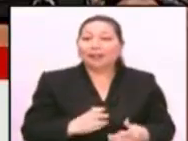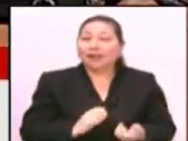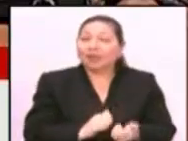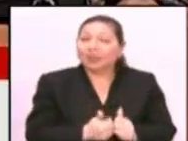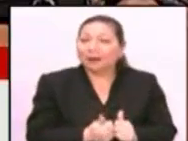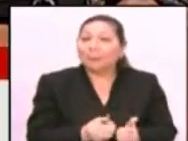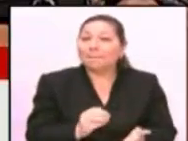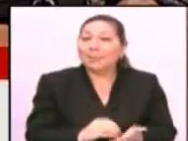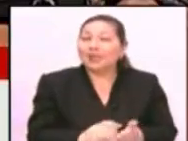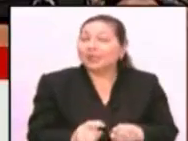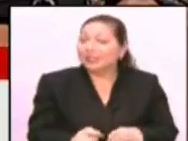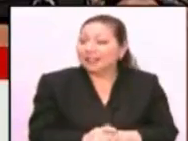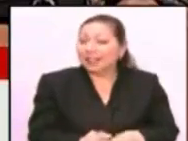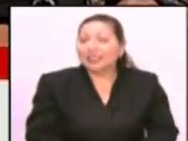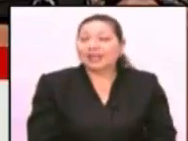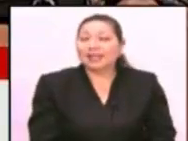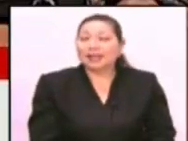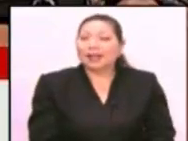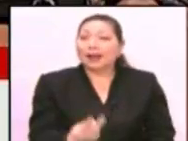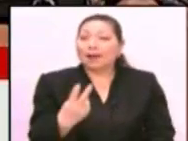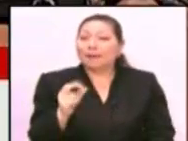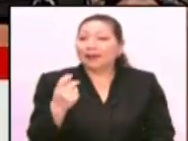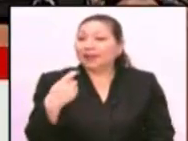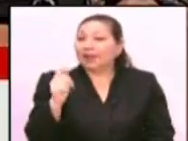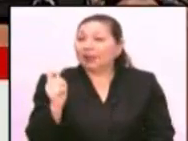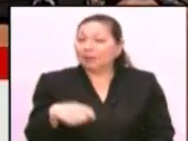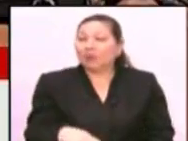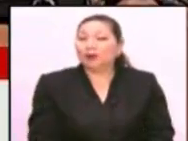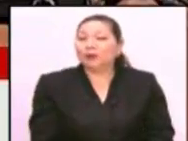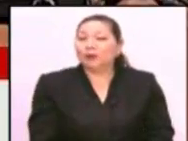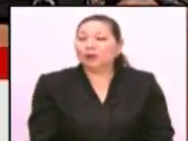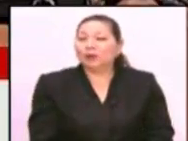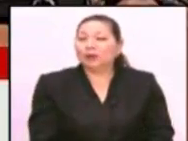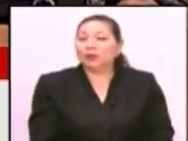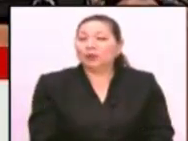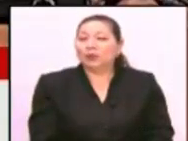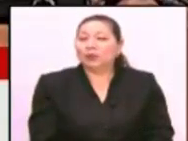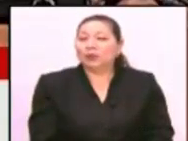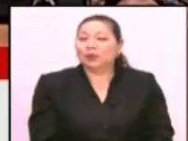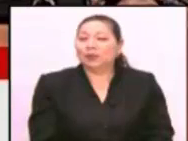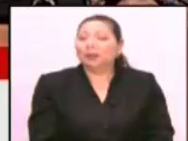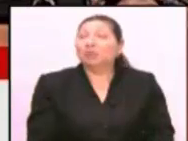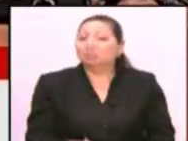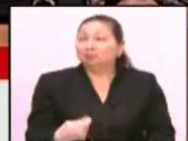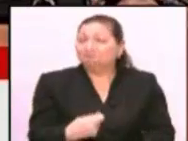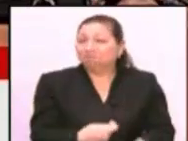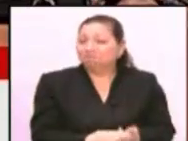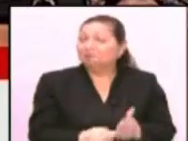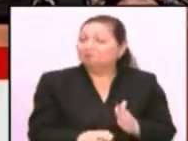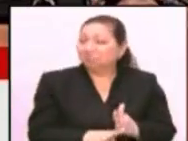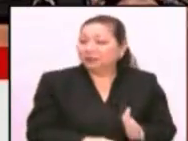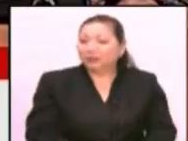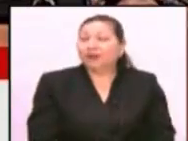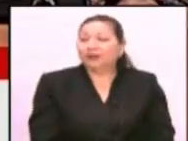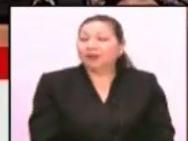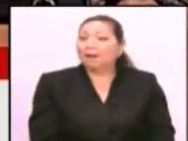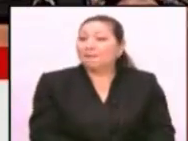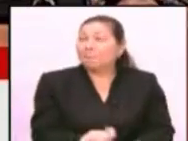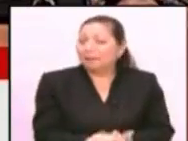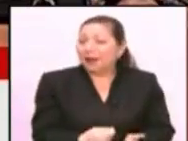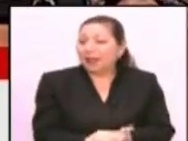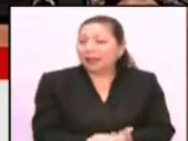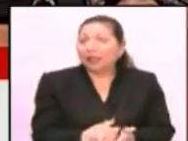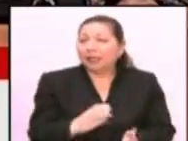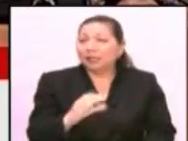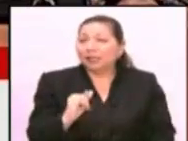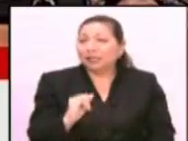revertido una vez más en talleres, el 20% de su retribución va al pago de la